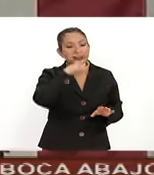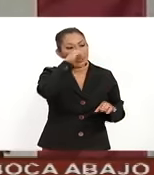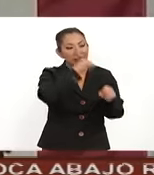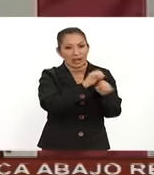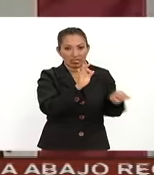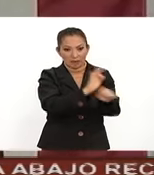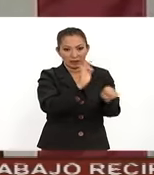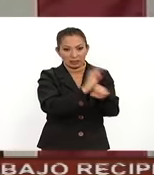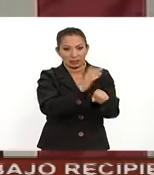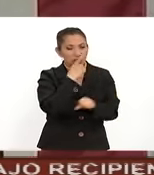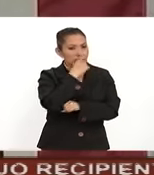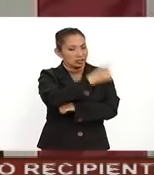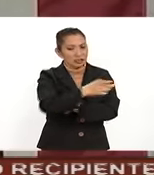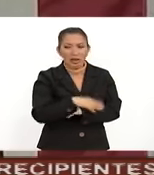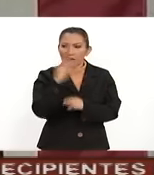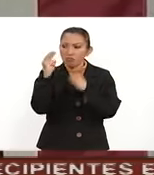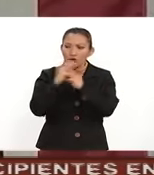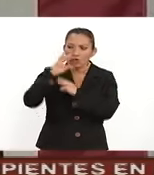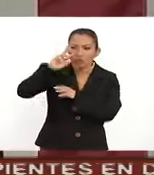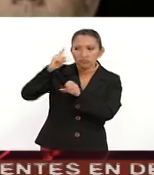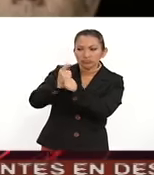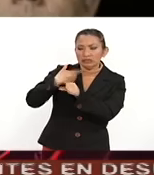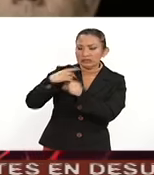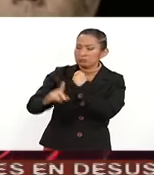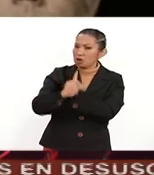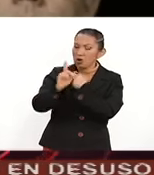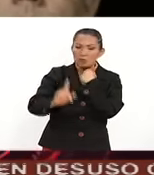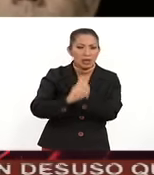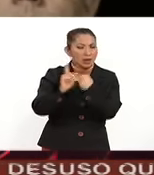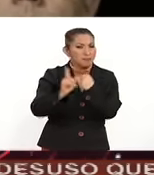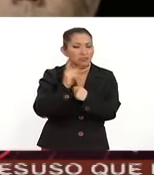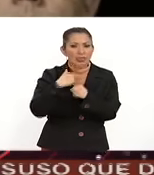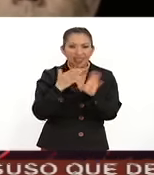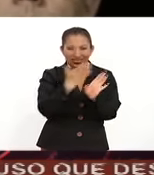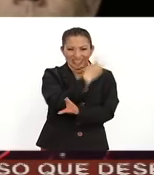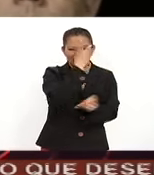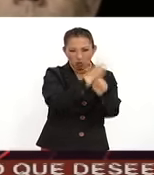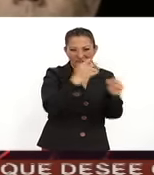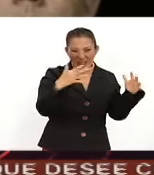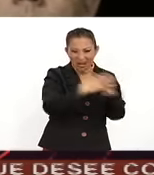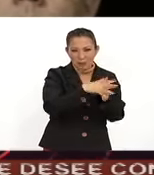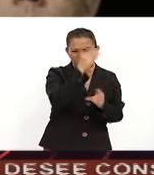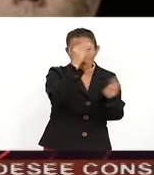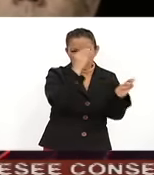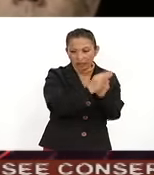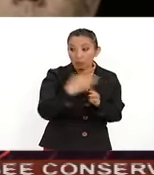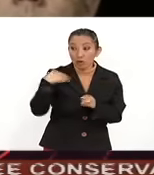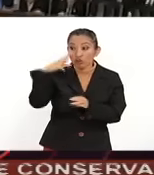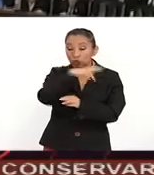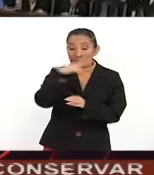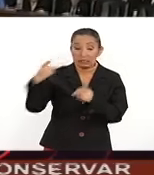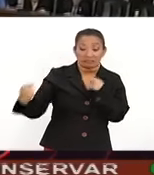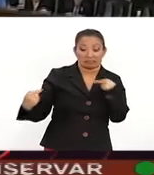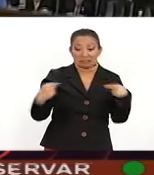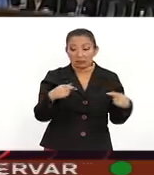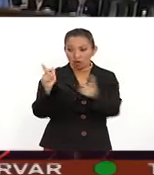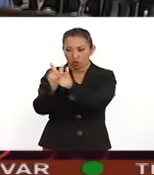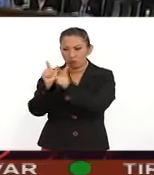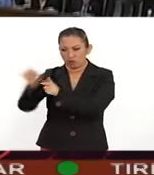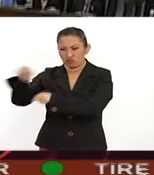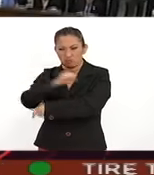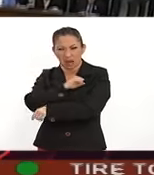de Defensa, aseguró que el mundo enfrenta la mayor crisis desde el fin de la Segunda Guerra Mundial por la situación con Rusia, los grupos